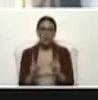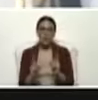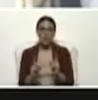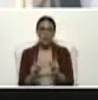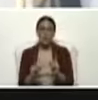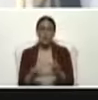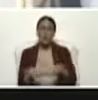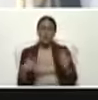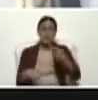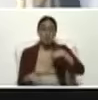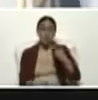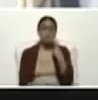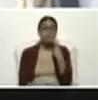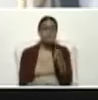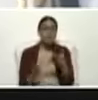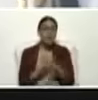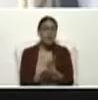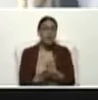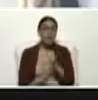Cuando decimos que somos